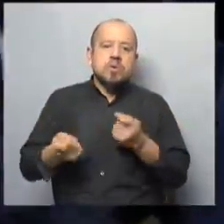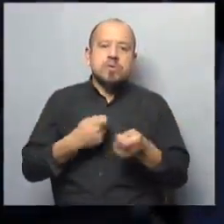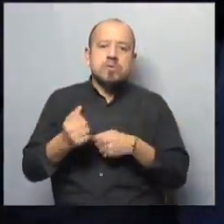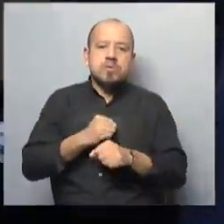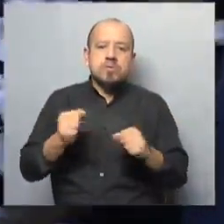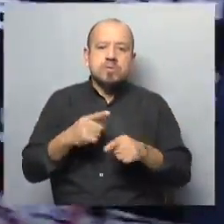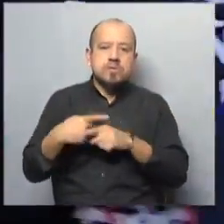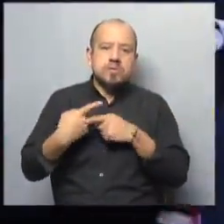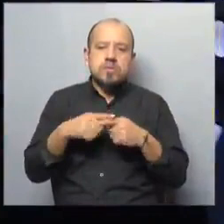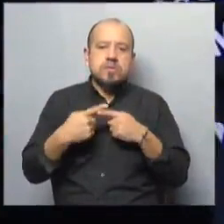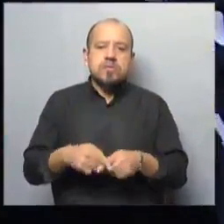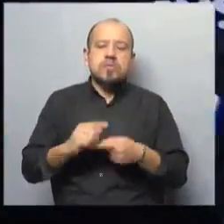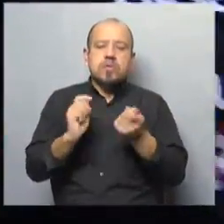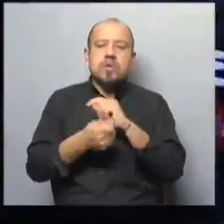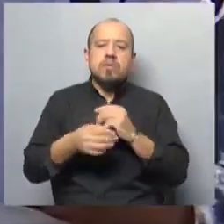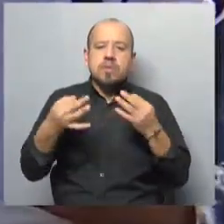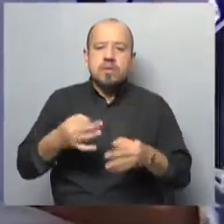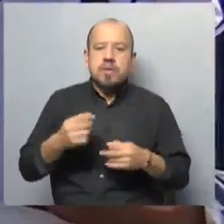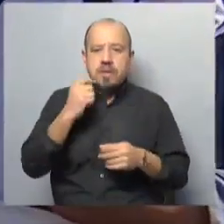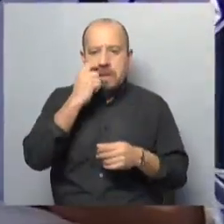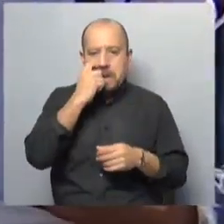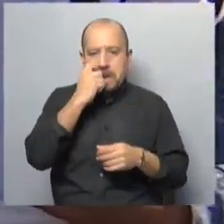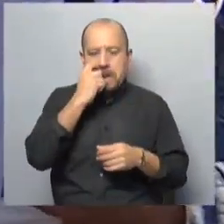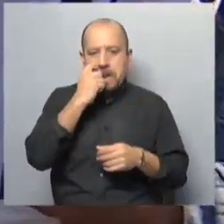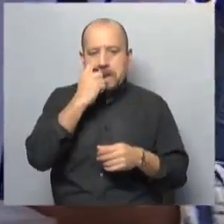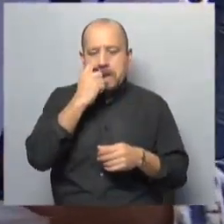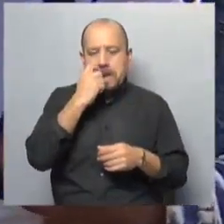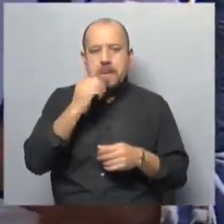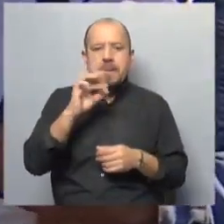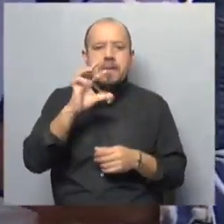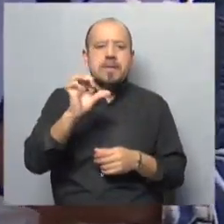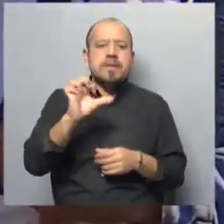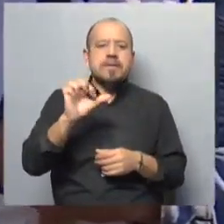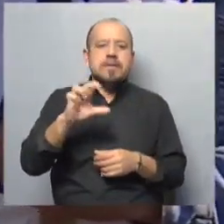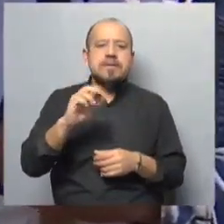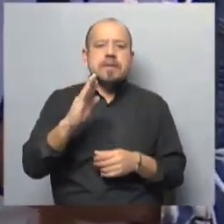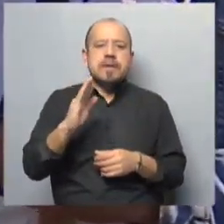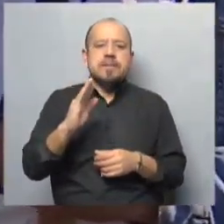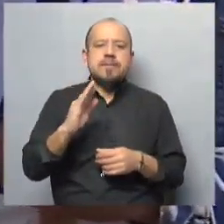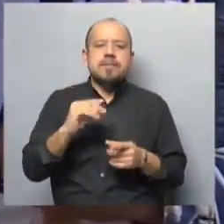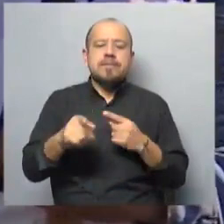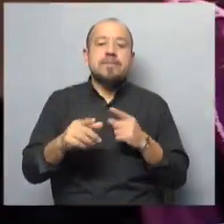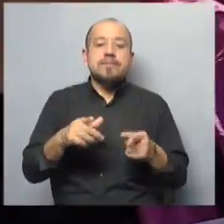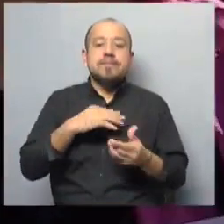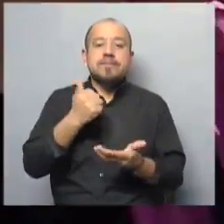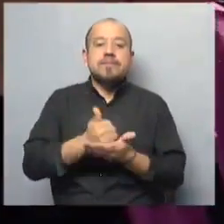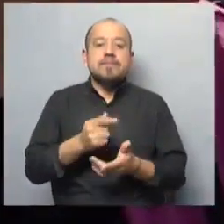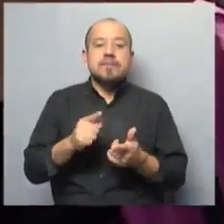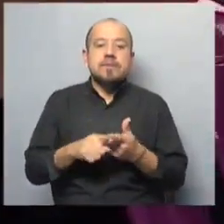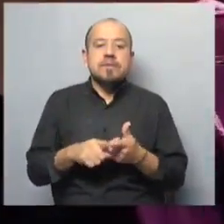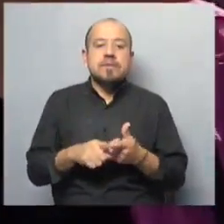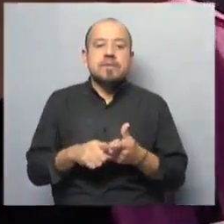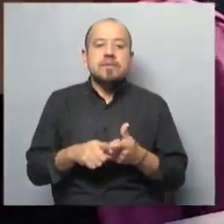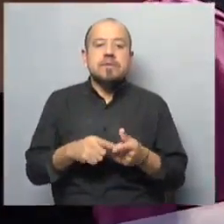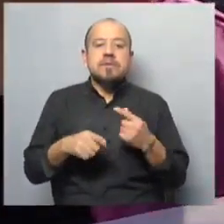discutir una transformación educativa real. ¿El SERP es uno de los institutos que fue ocupado, que tuvo movilización? Sí, el SERP